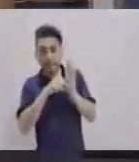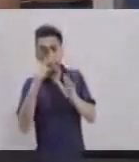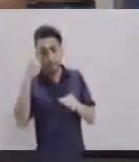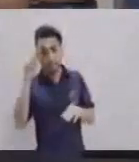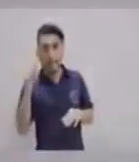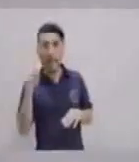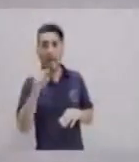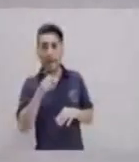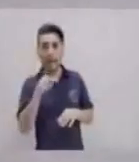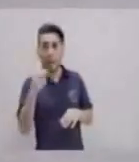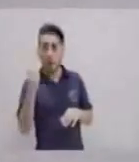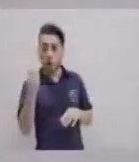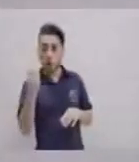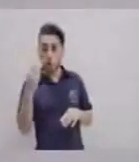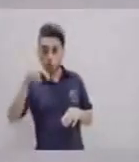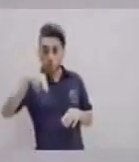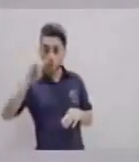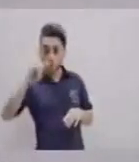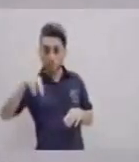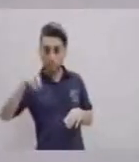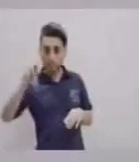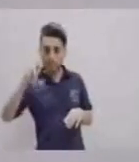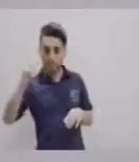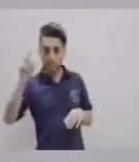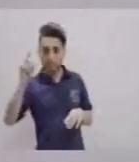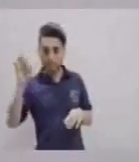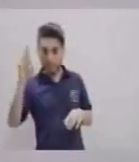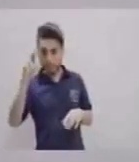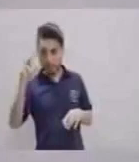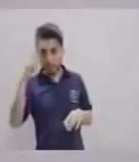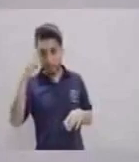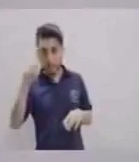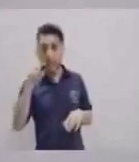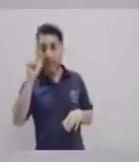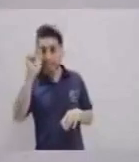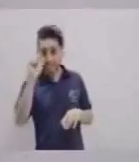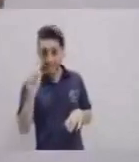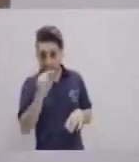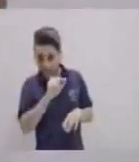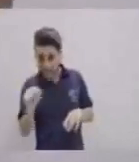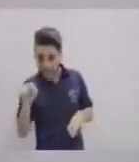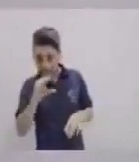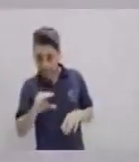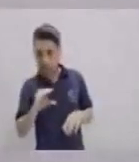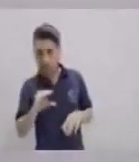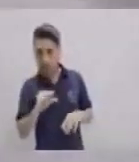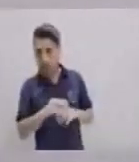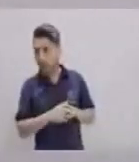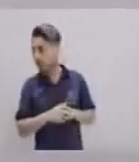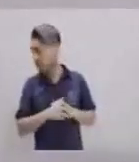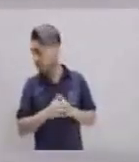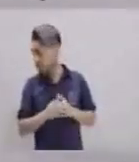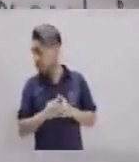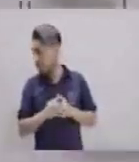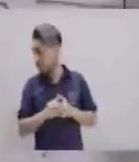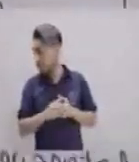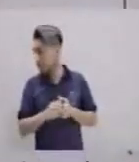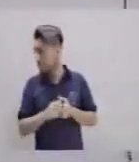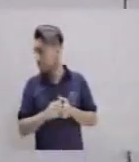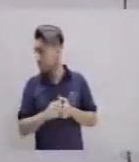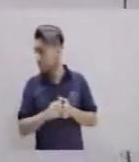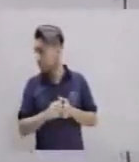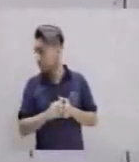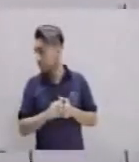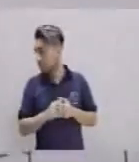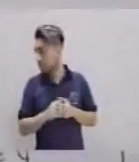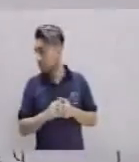el coeficiente del grado del numerador dividido el coeficiente del grado del denominador. En este caso